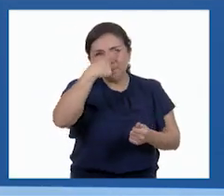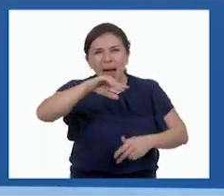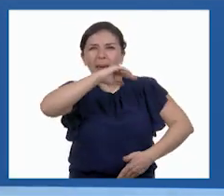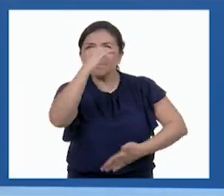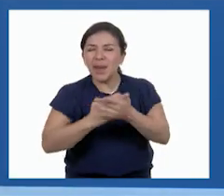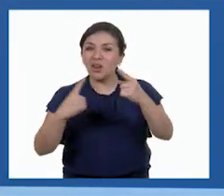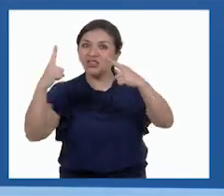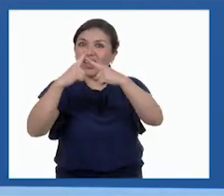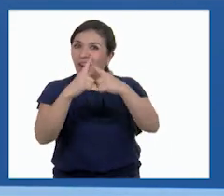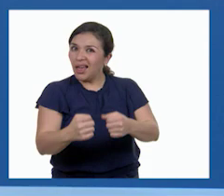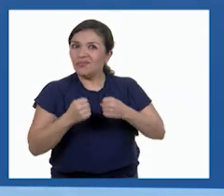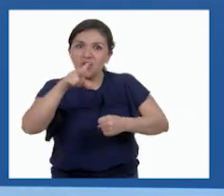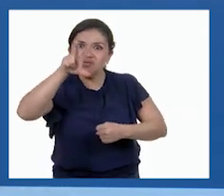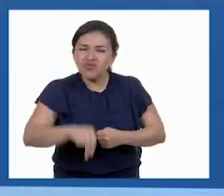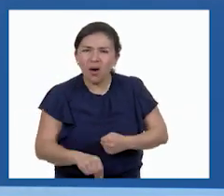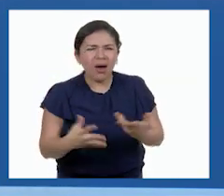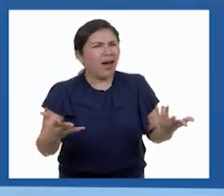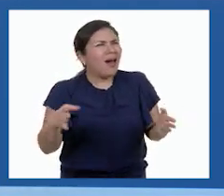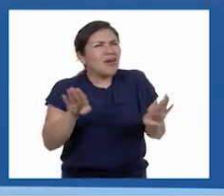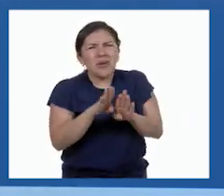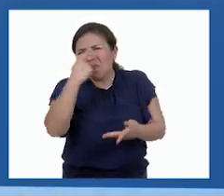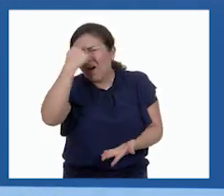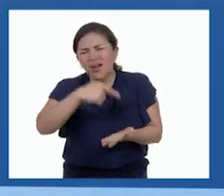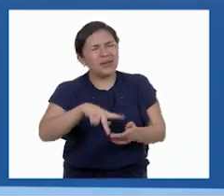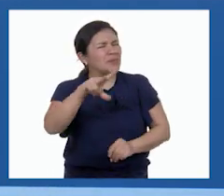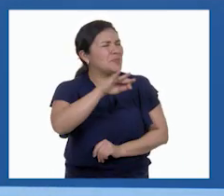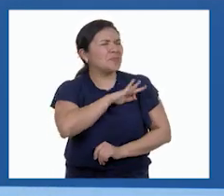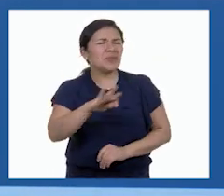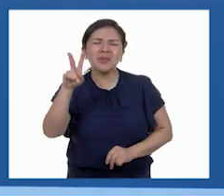el poder de la iglesia. ¡Ay, no puedo creerlo!